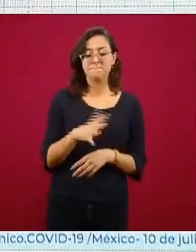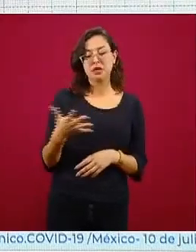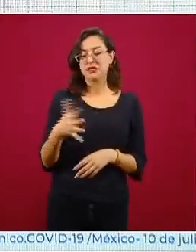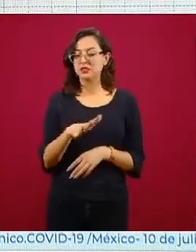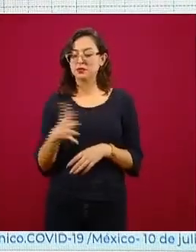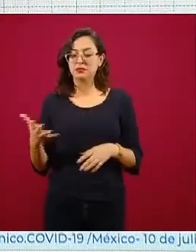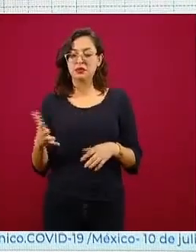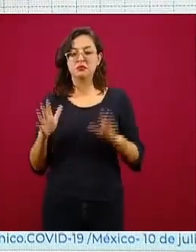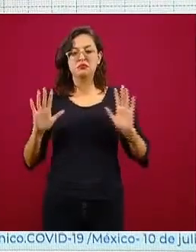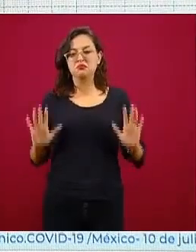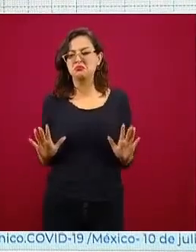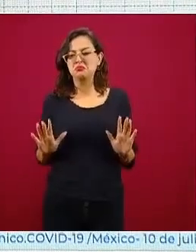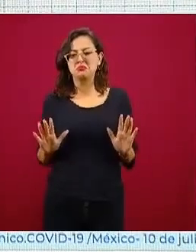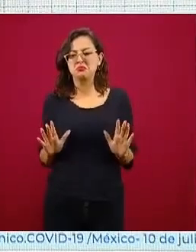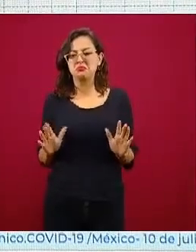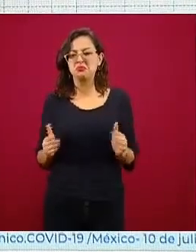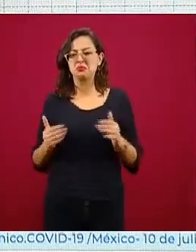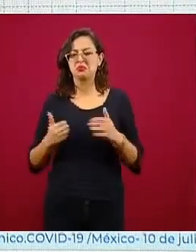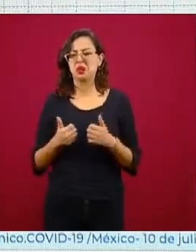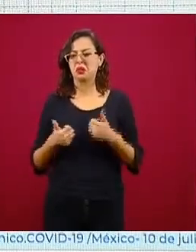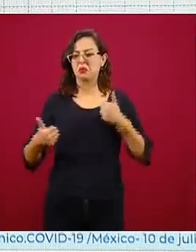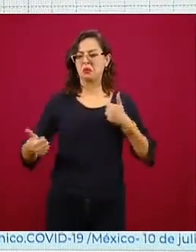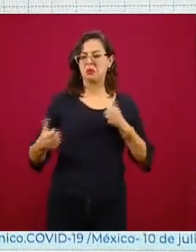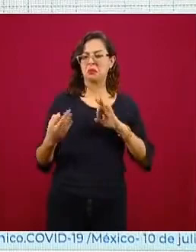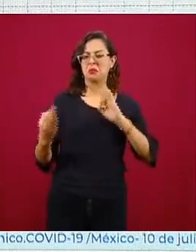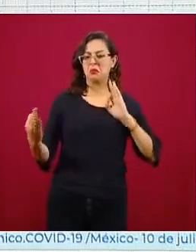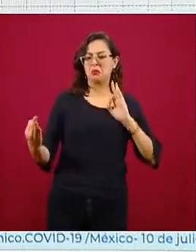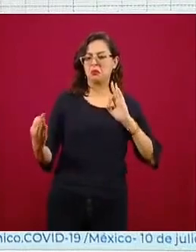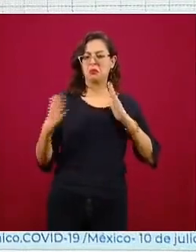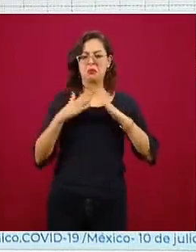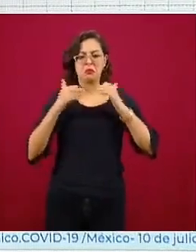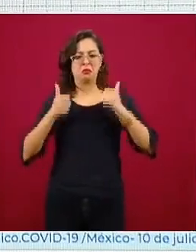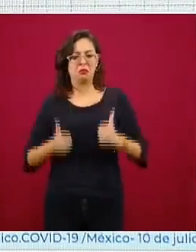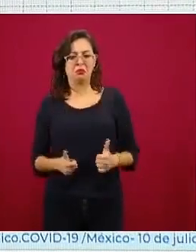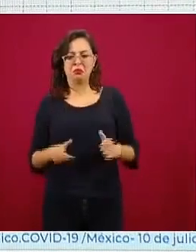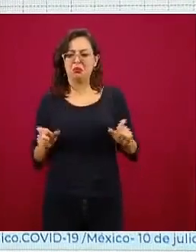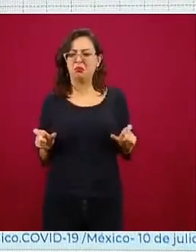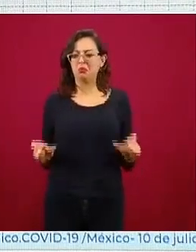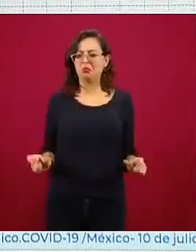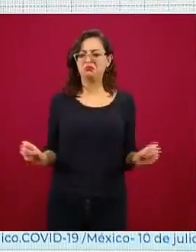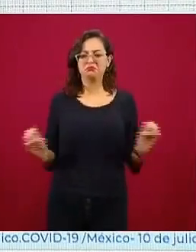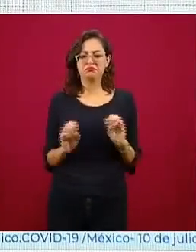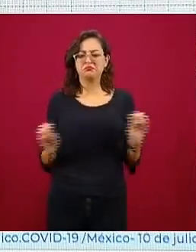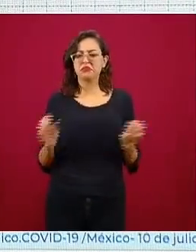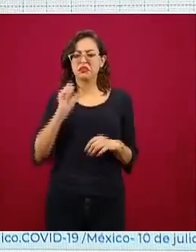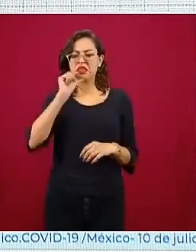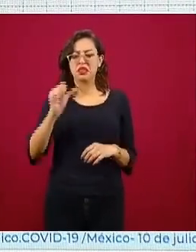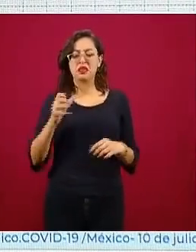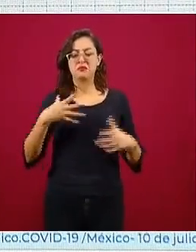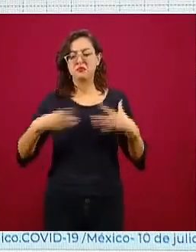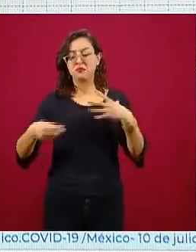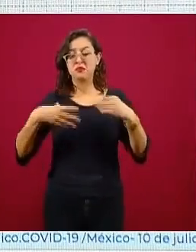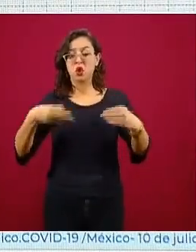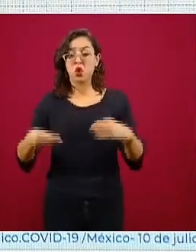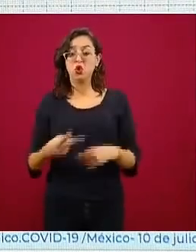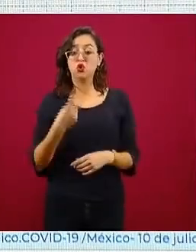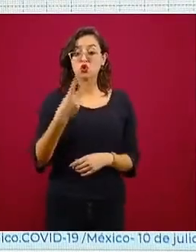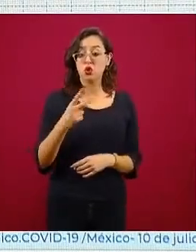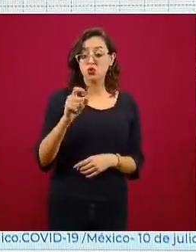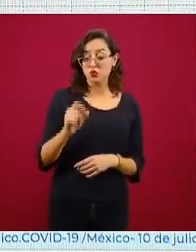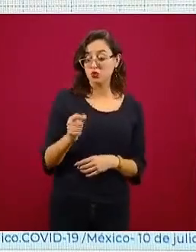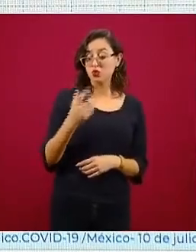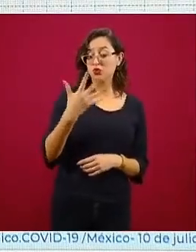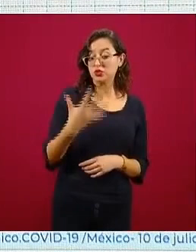ninguna intervención de sana distancia, de mitigación, de contención, podría estar entre